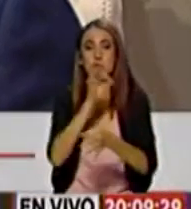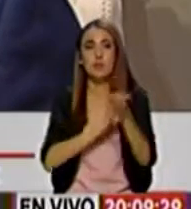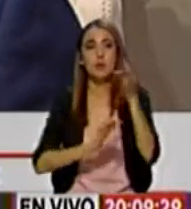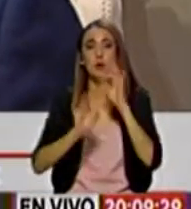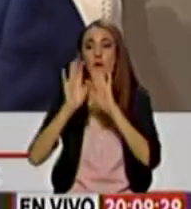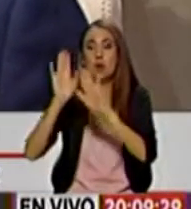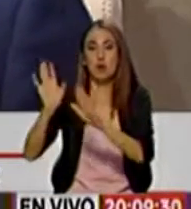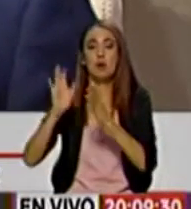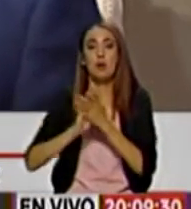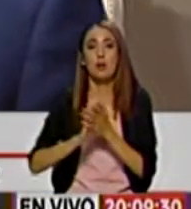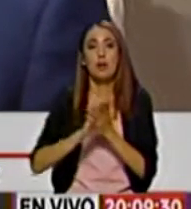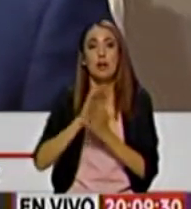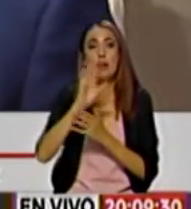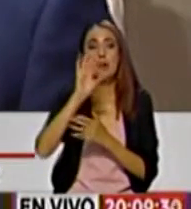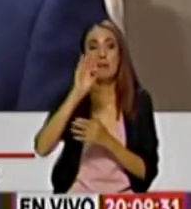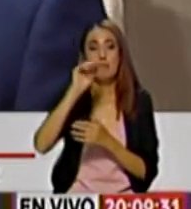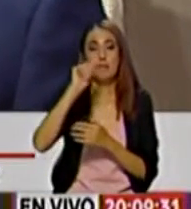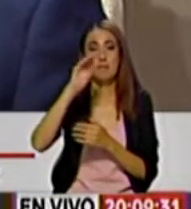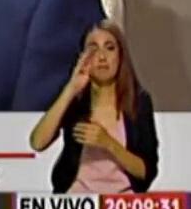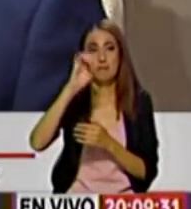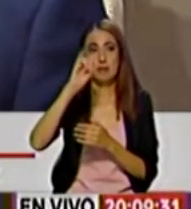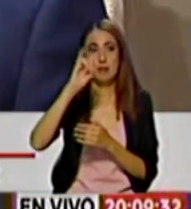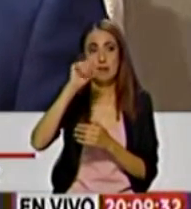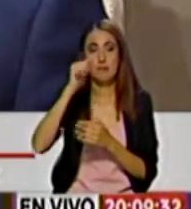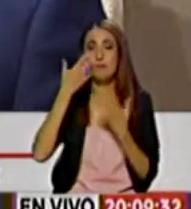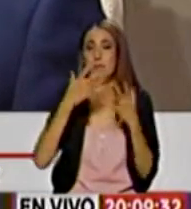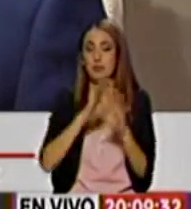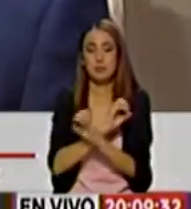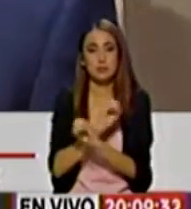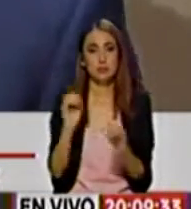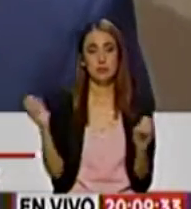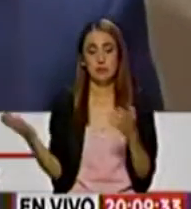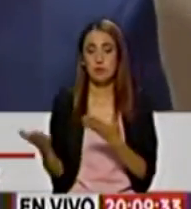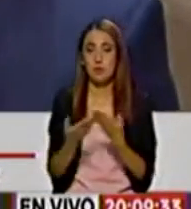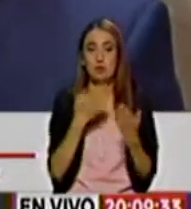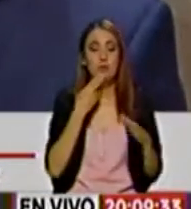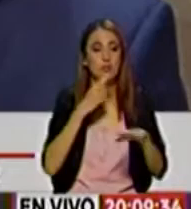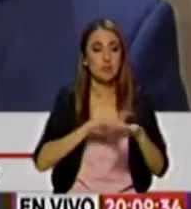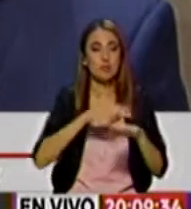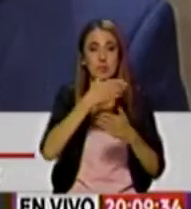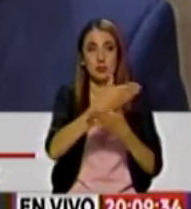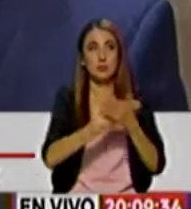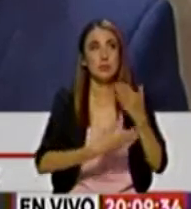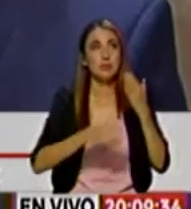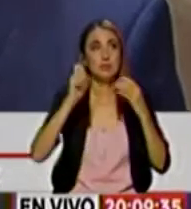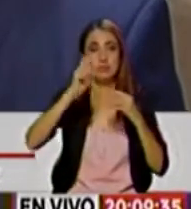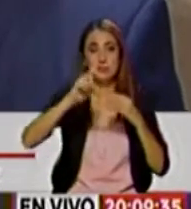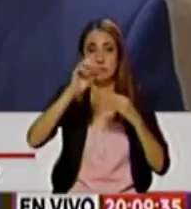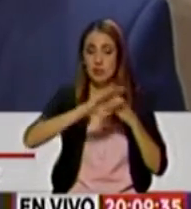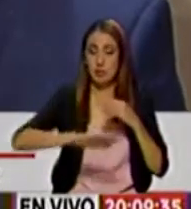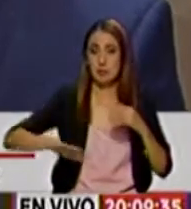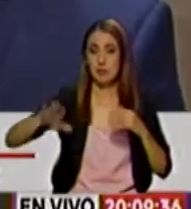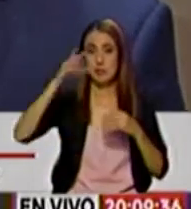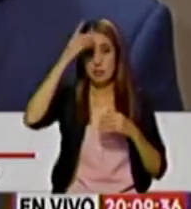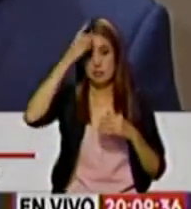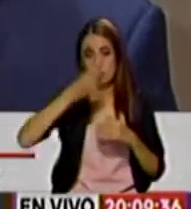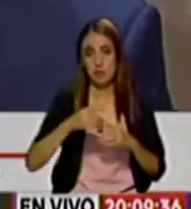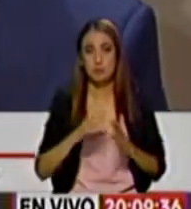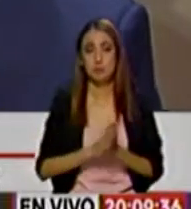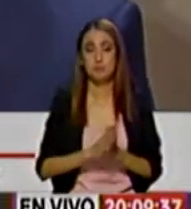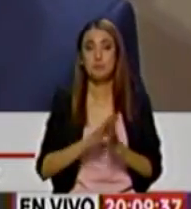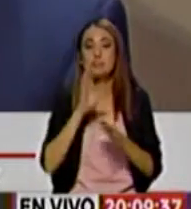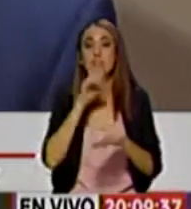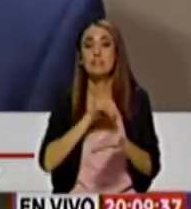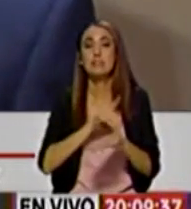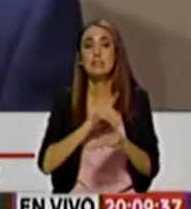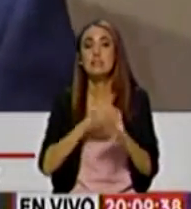Fabián Salazar manifiesta que no es competente para emitir ningún tipo de dictamen y le indican al doctor Maldonado que emita su dictamen. El doctor